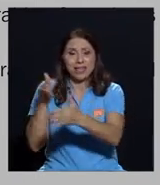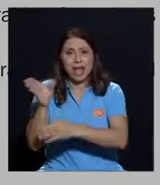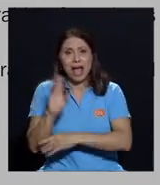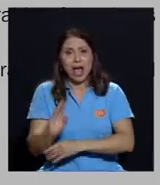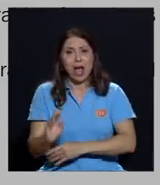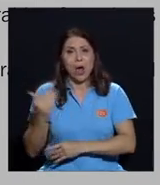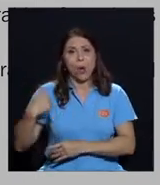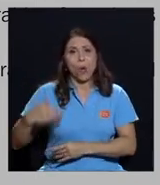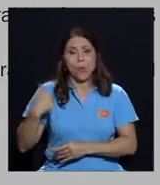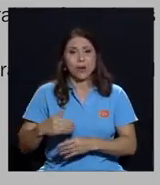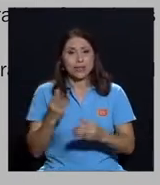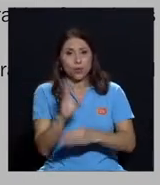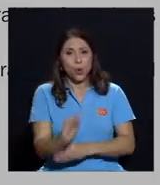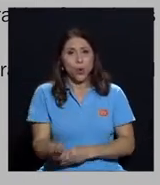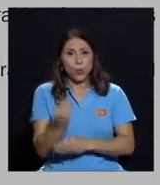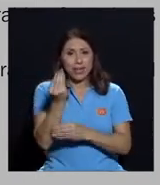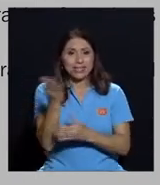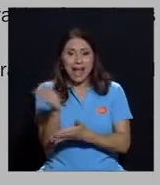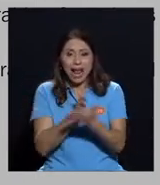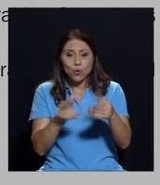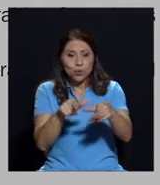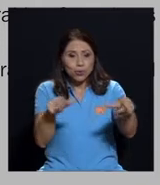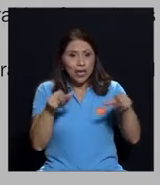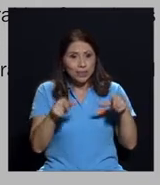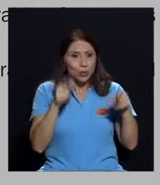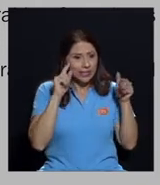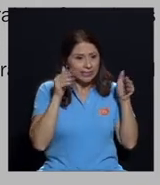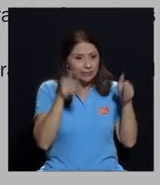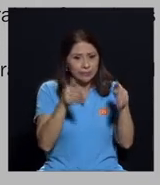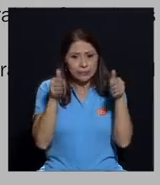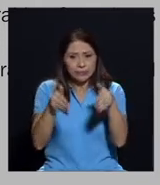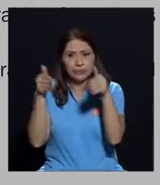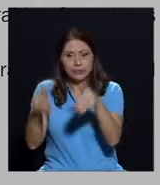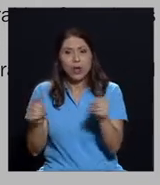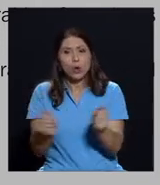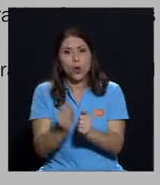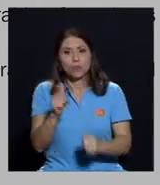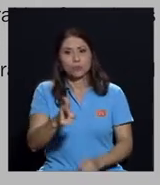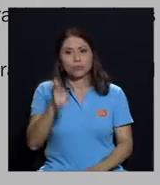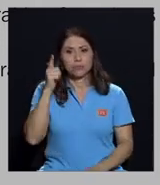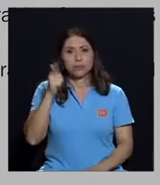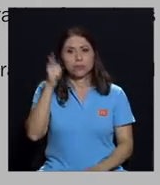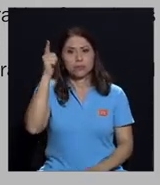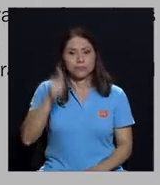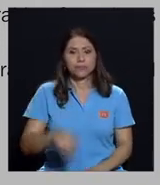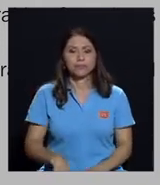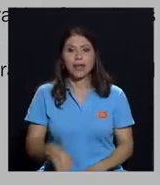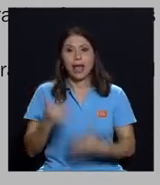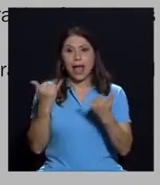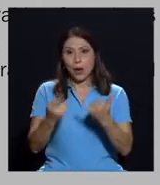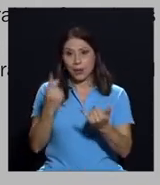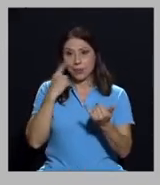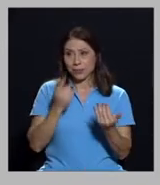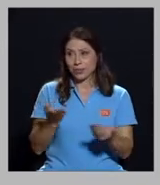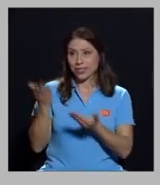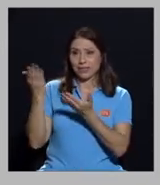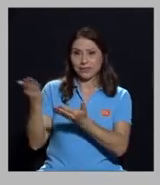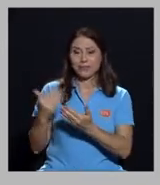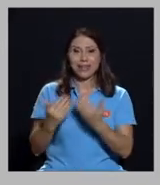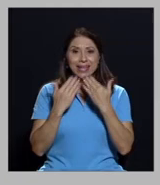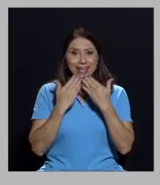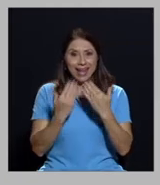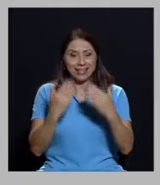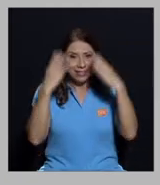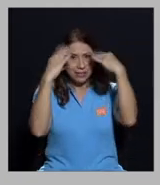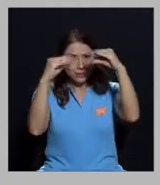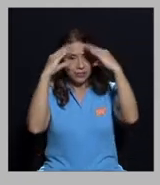territorialmente concentrado en ciertos cantones y es con armas de fuego como vámonos al siguiente mapa gracias a los